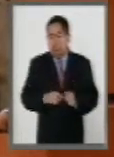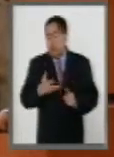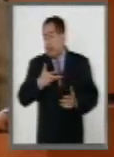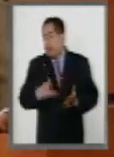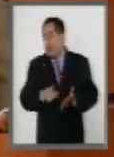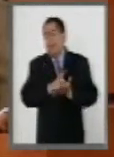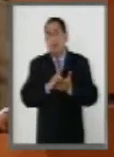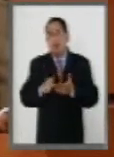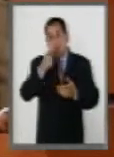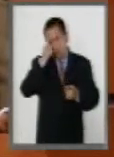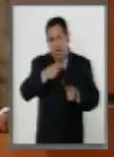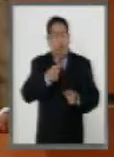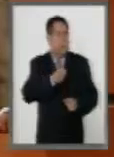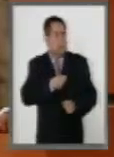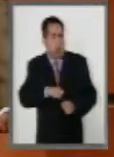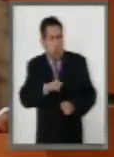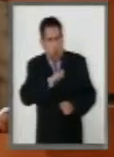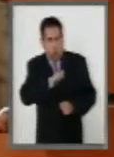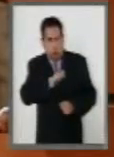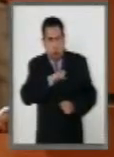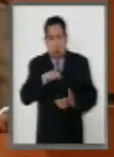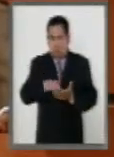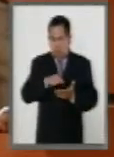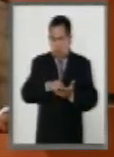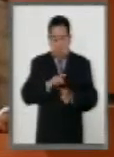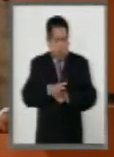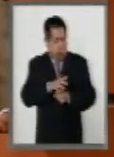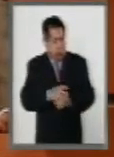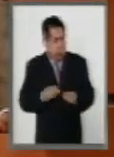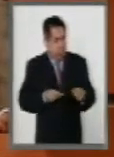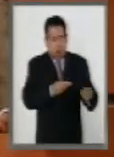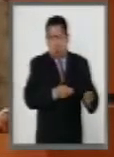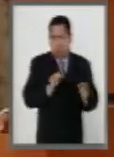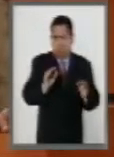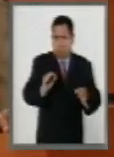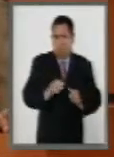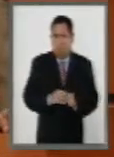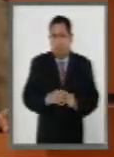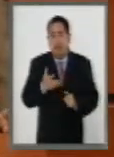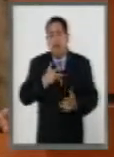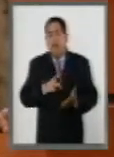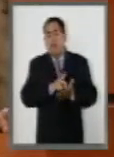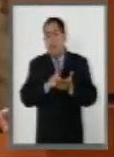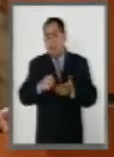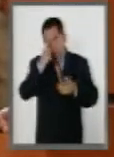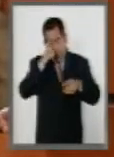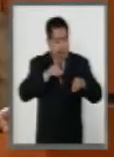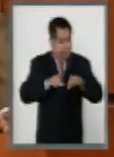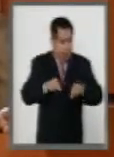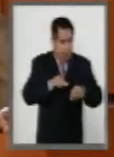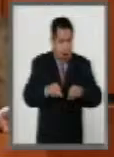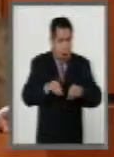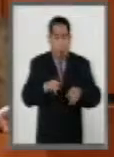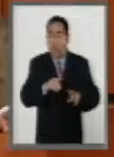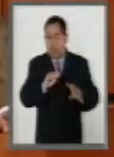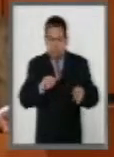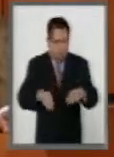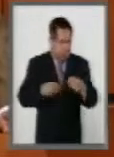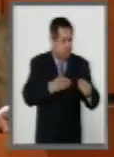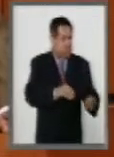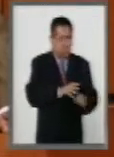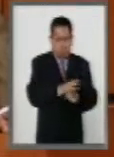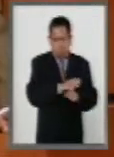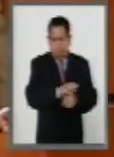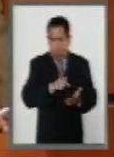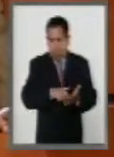derecho a la salud y aquí se les garantiza. Tienen derecho al trabajo y aquí se les